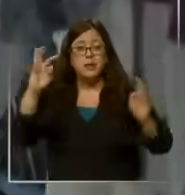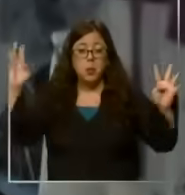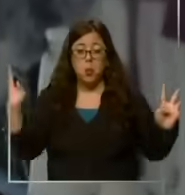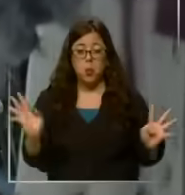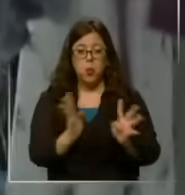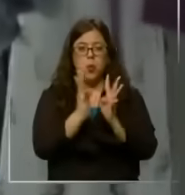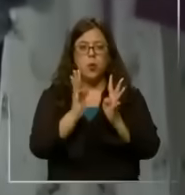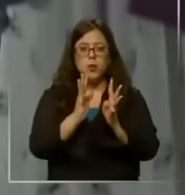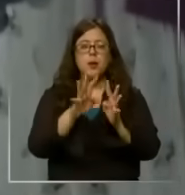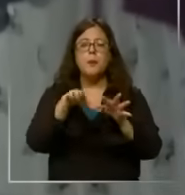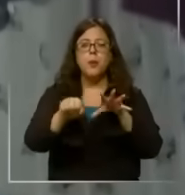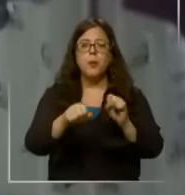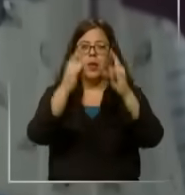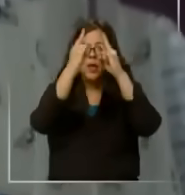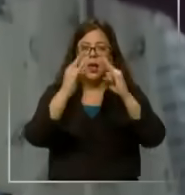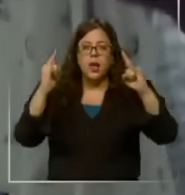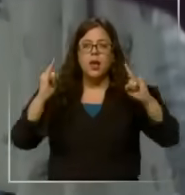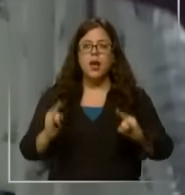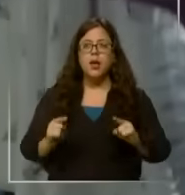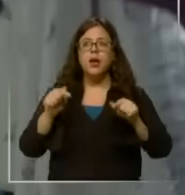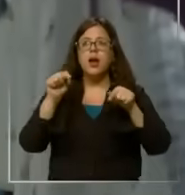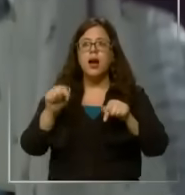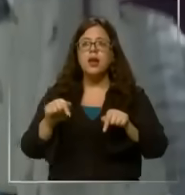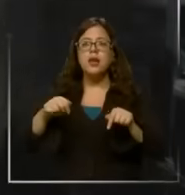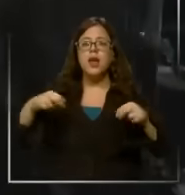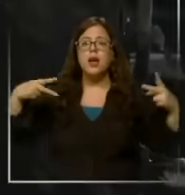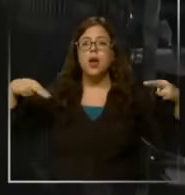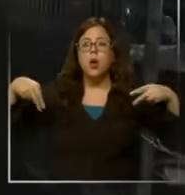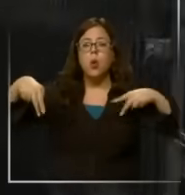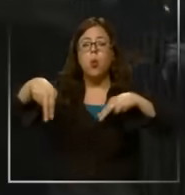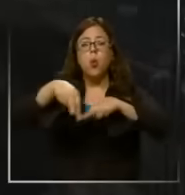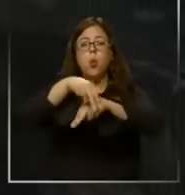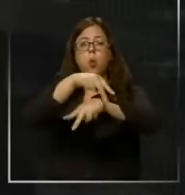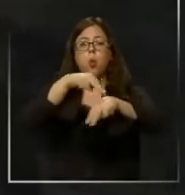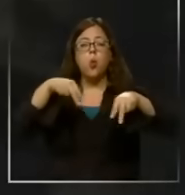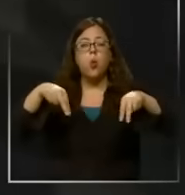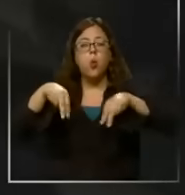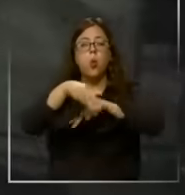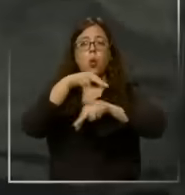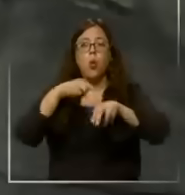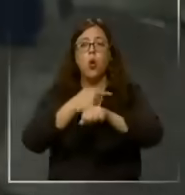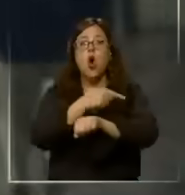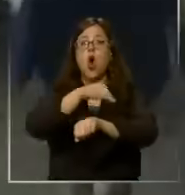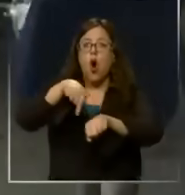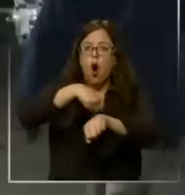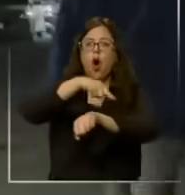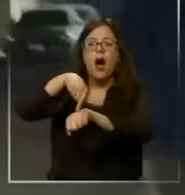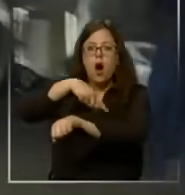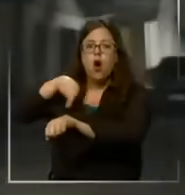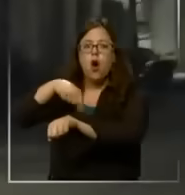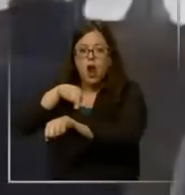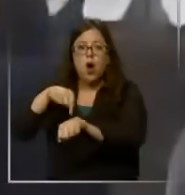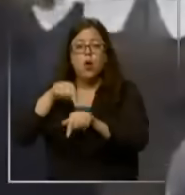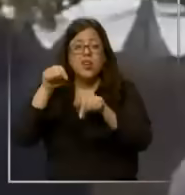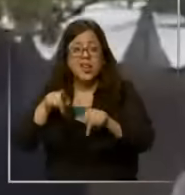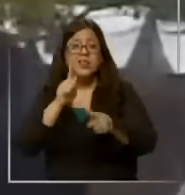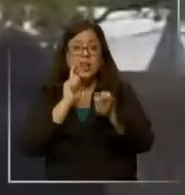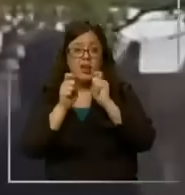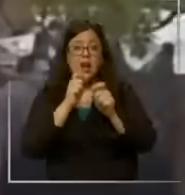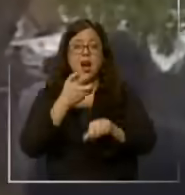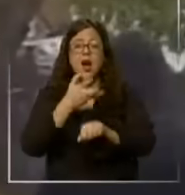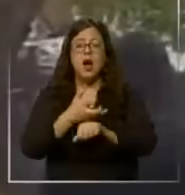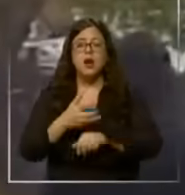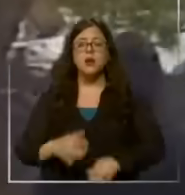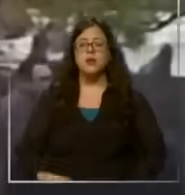este campamento, que a pie demora 2 horas en recorrer y que hoy enfrenta un riesgo inminente.